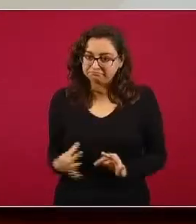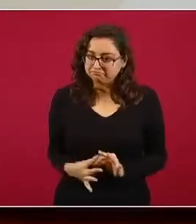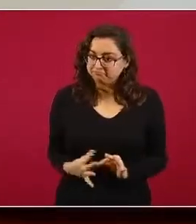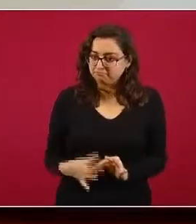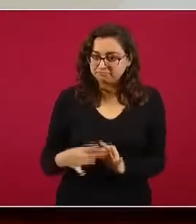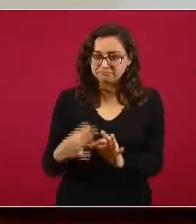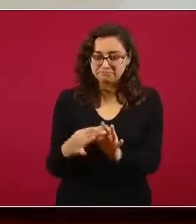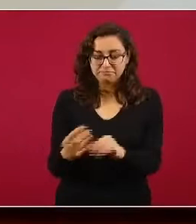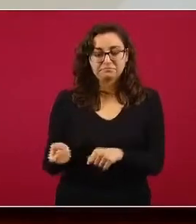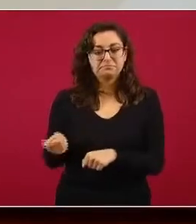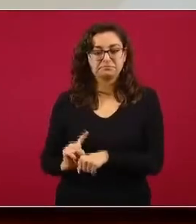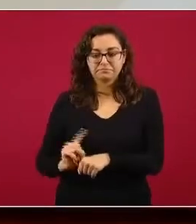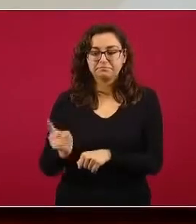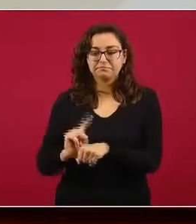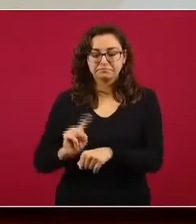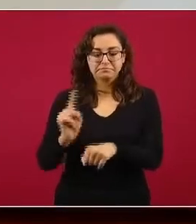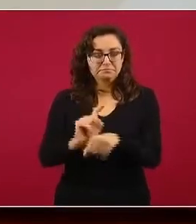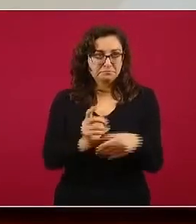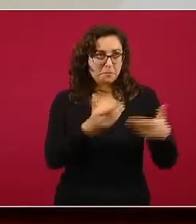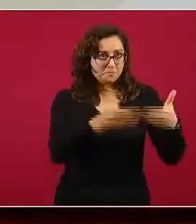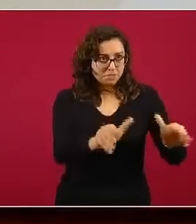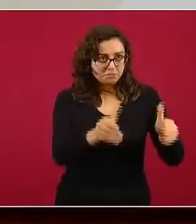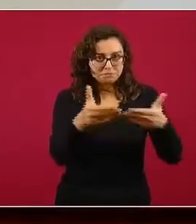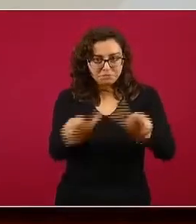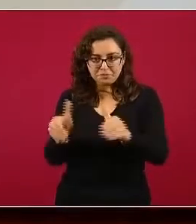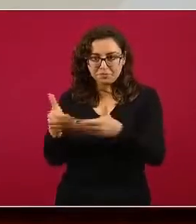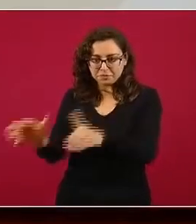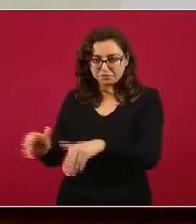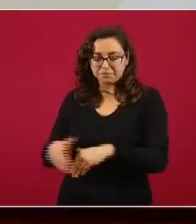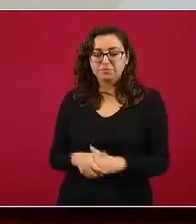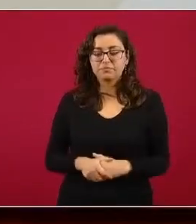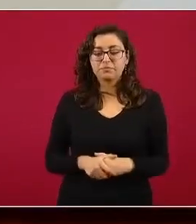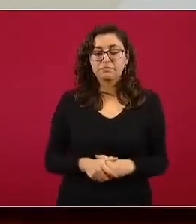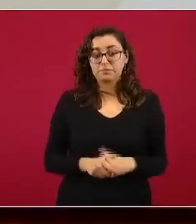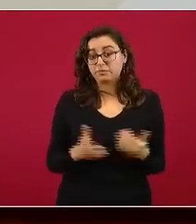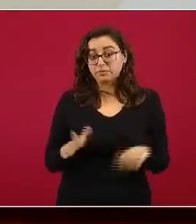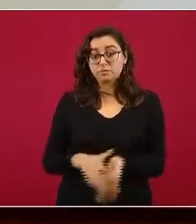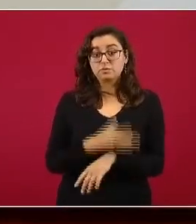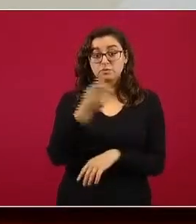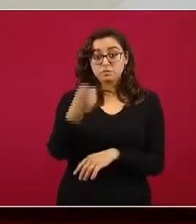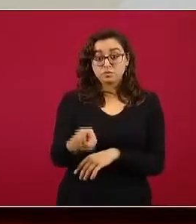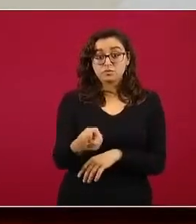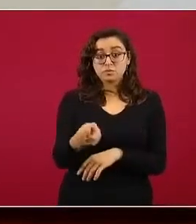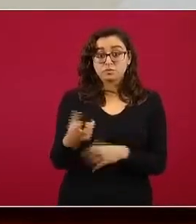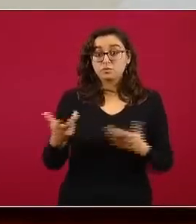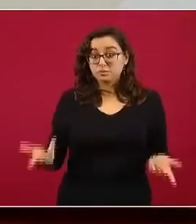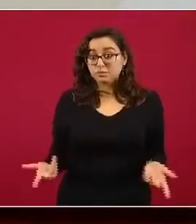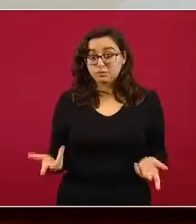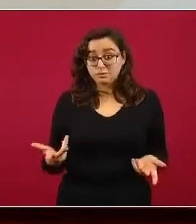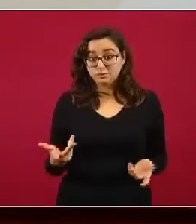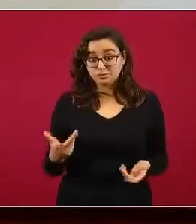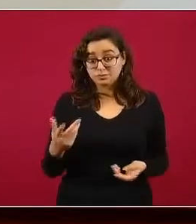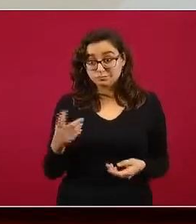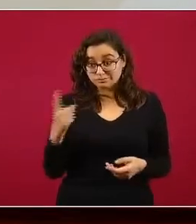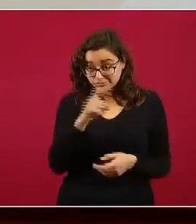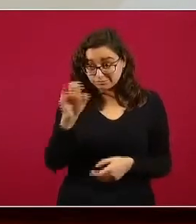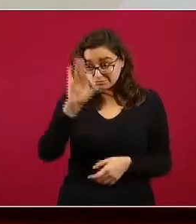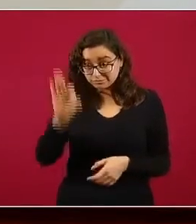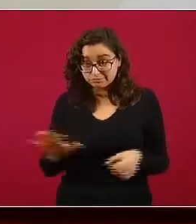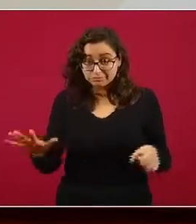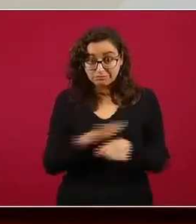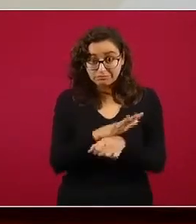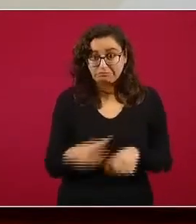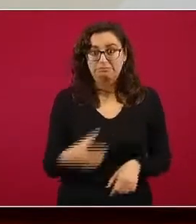días, incrementando estas capacidades. Aquí precisamente la idea es que no se llegue a un grado de saturación del